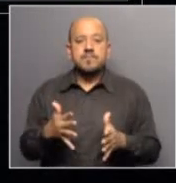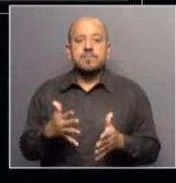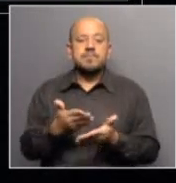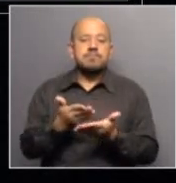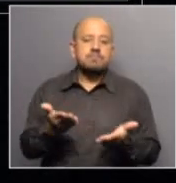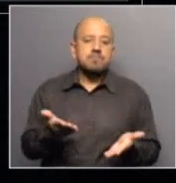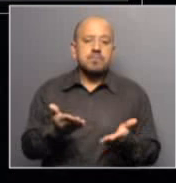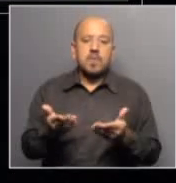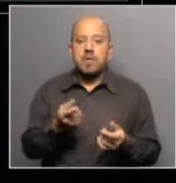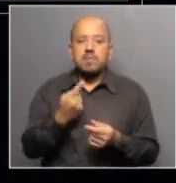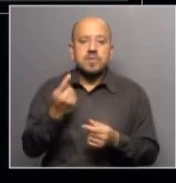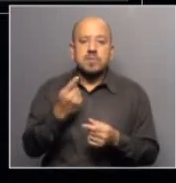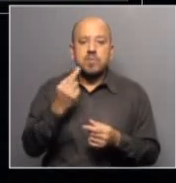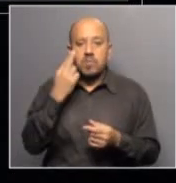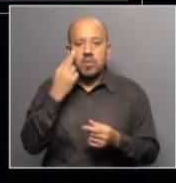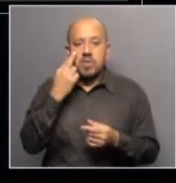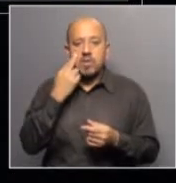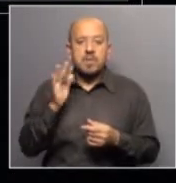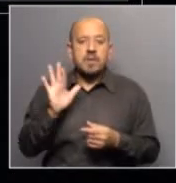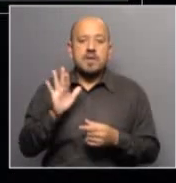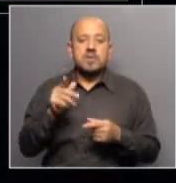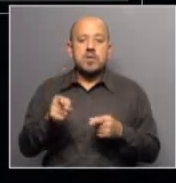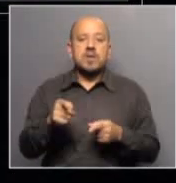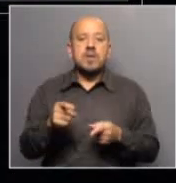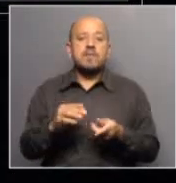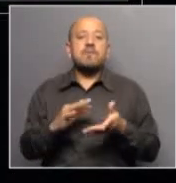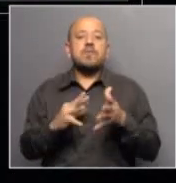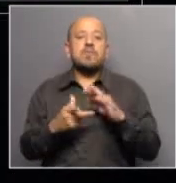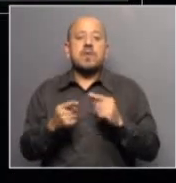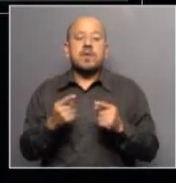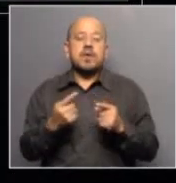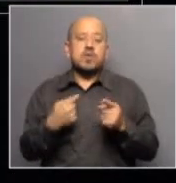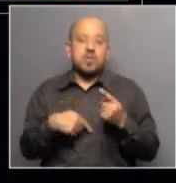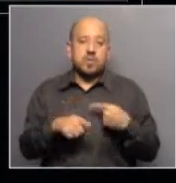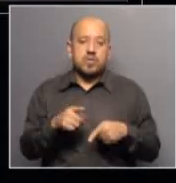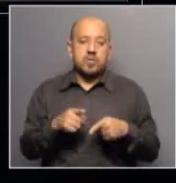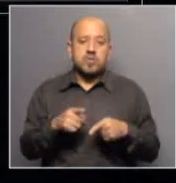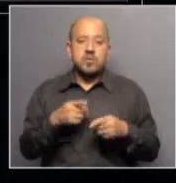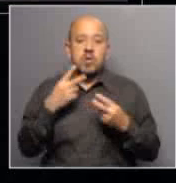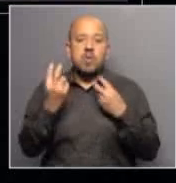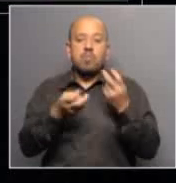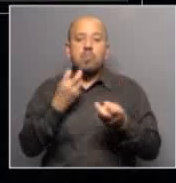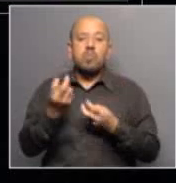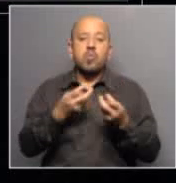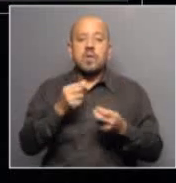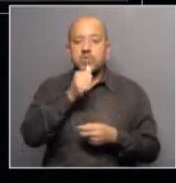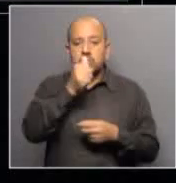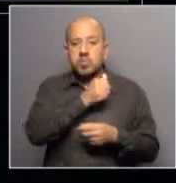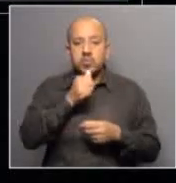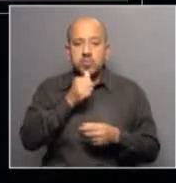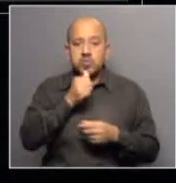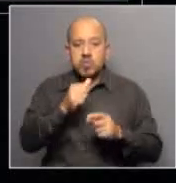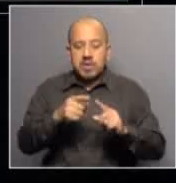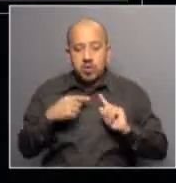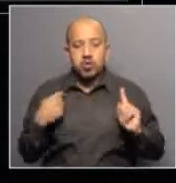principales problemas, amenazas que tienen estos modelos y, digamos, buscan soluciones a través de toda